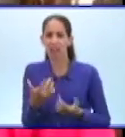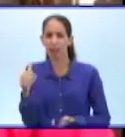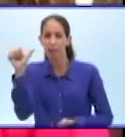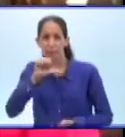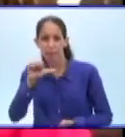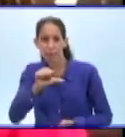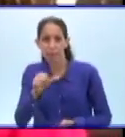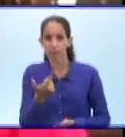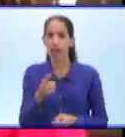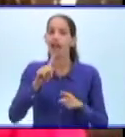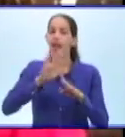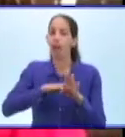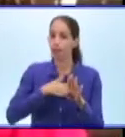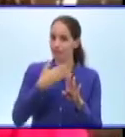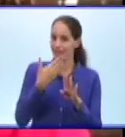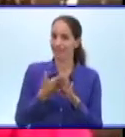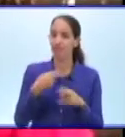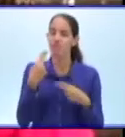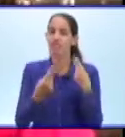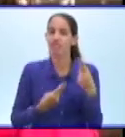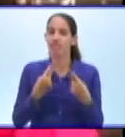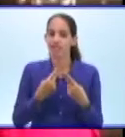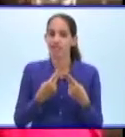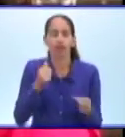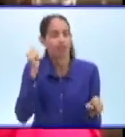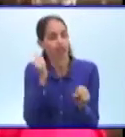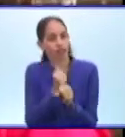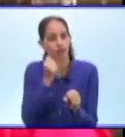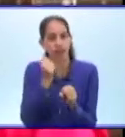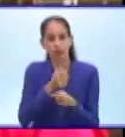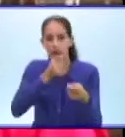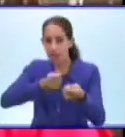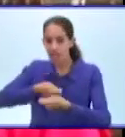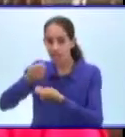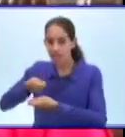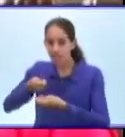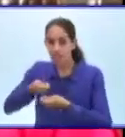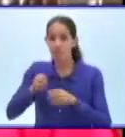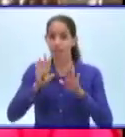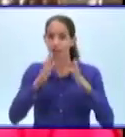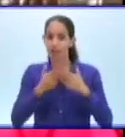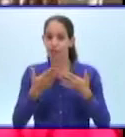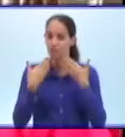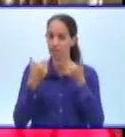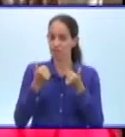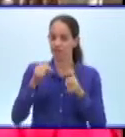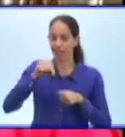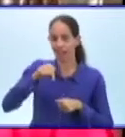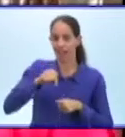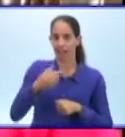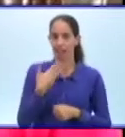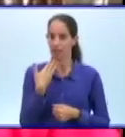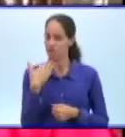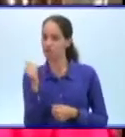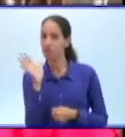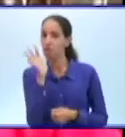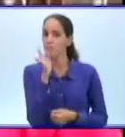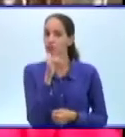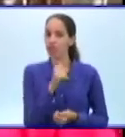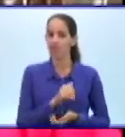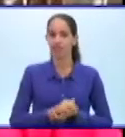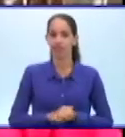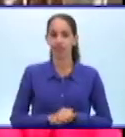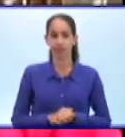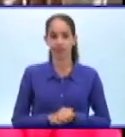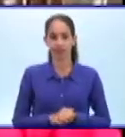que para llegar al lugar donde está la casa hoy fue terrible. Sí, fue de ahí, aquí, bueno, no llega ni a un cordel, de una finca a la otra, porque no pudimos entrar para poder hacer la